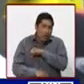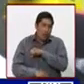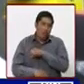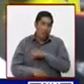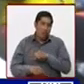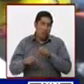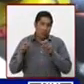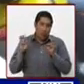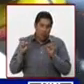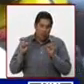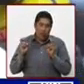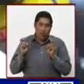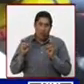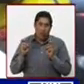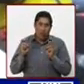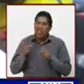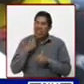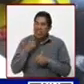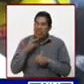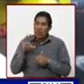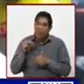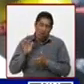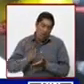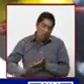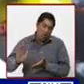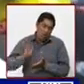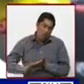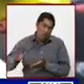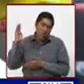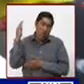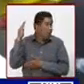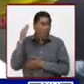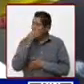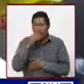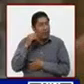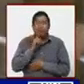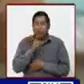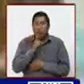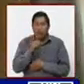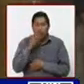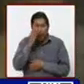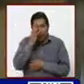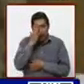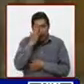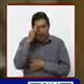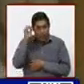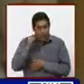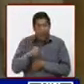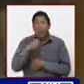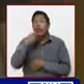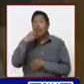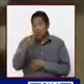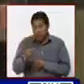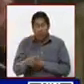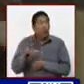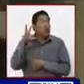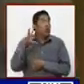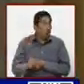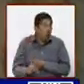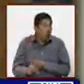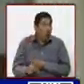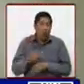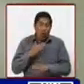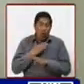por ese evento que dicen de no haber limpiado el baño, ¿eh? De eso sí yo estoy seguro. Pero lo que sí les digo es que no vamos